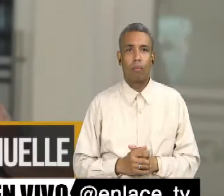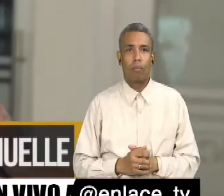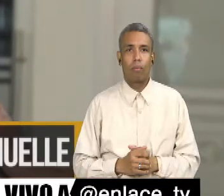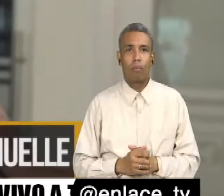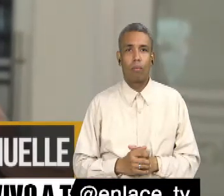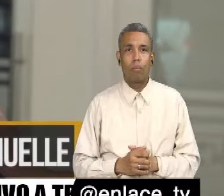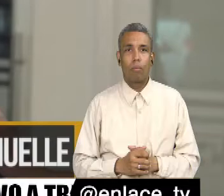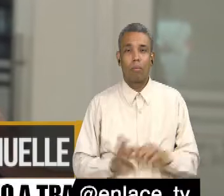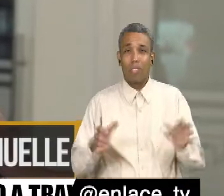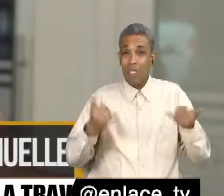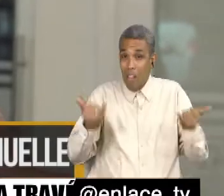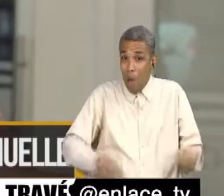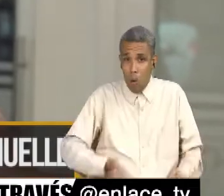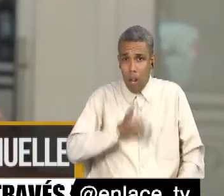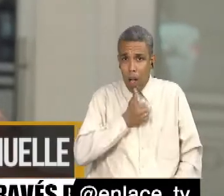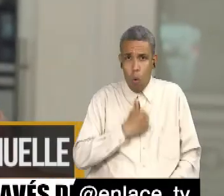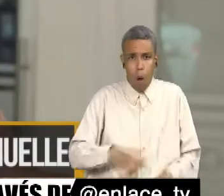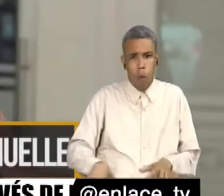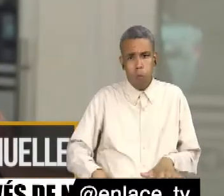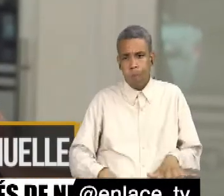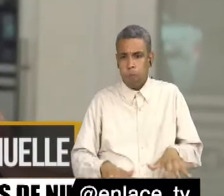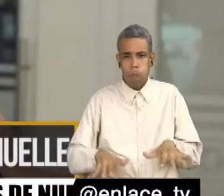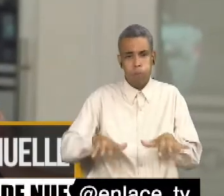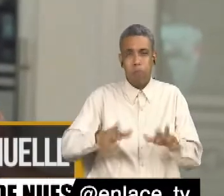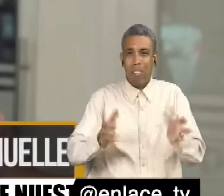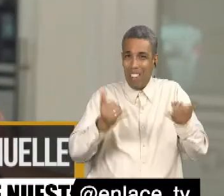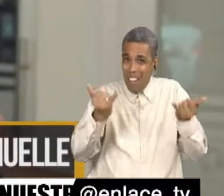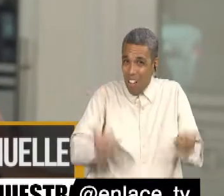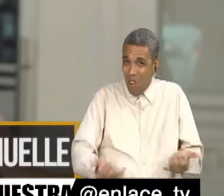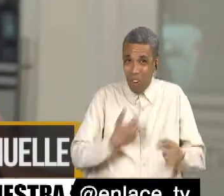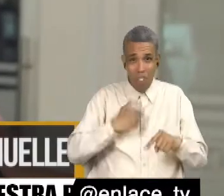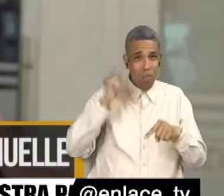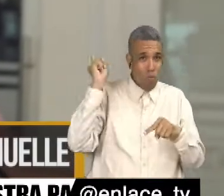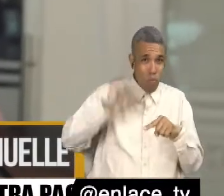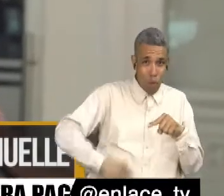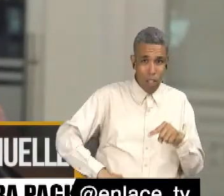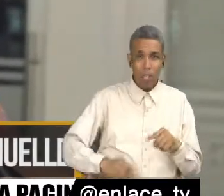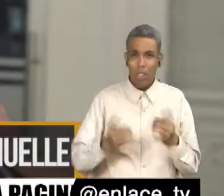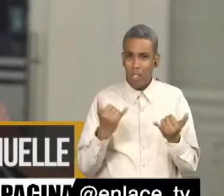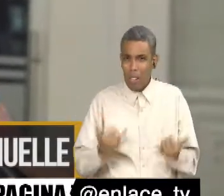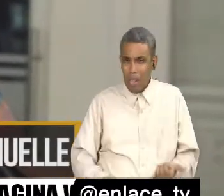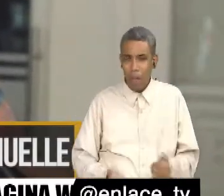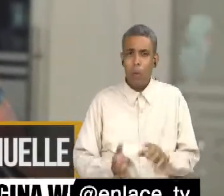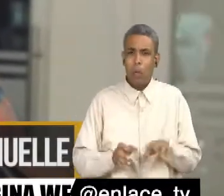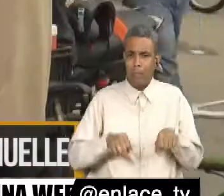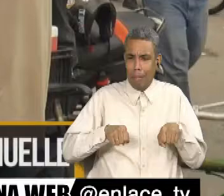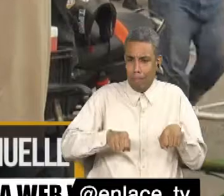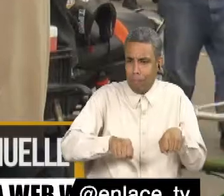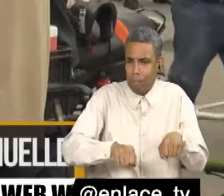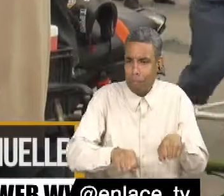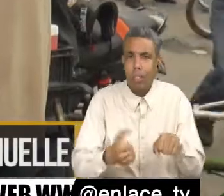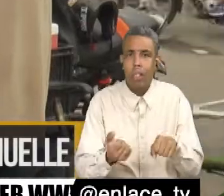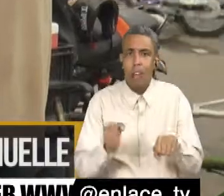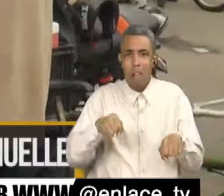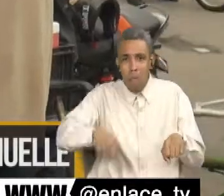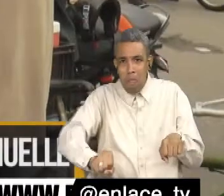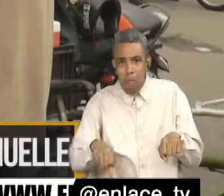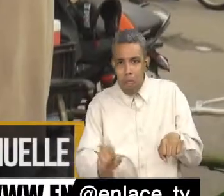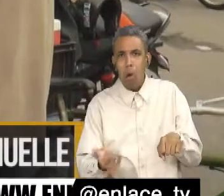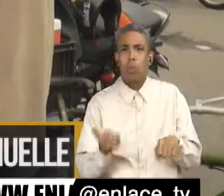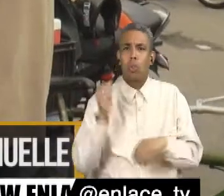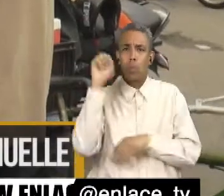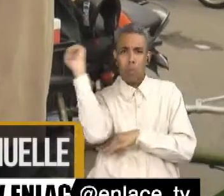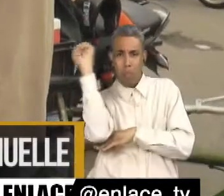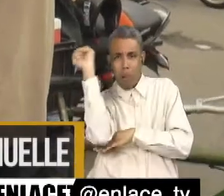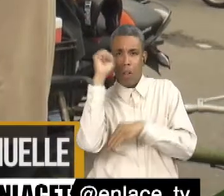alerta roja, está rotundamente prohibido el tránsito de personas, carretas, motos, camionetas